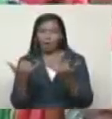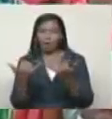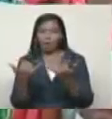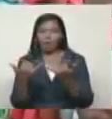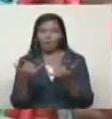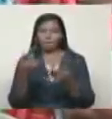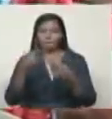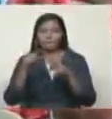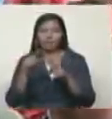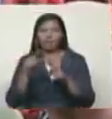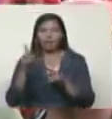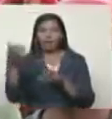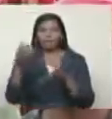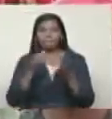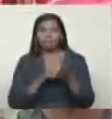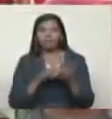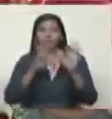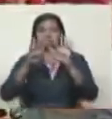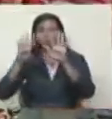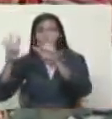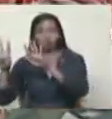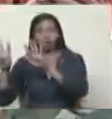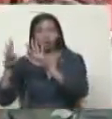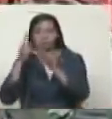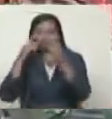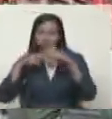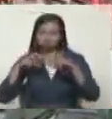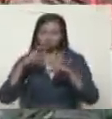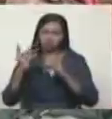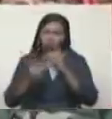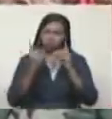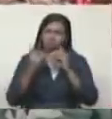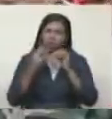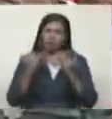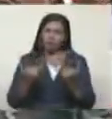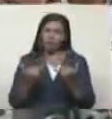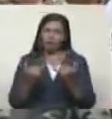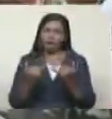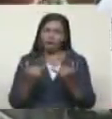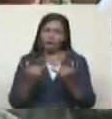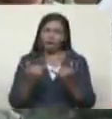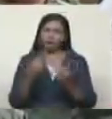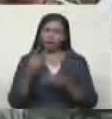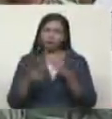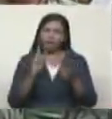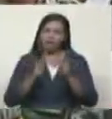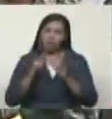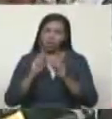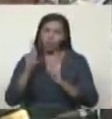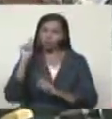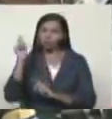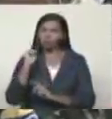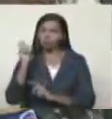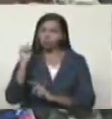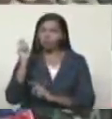en 1999, cuando revisamos los diálogos entre algunos diputados,